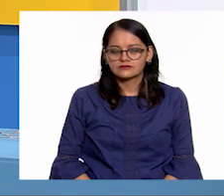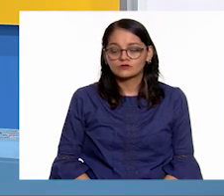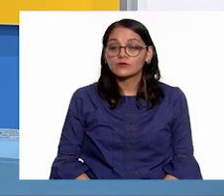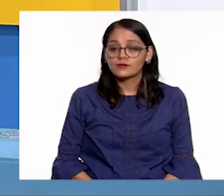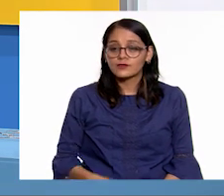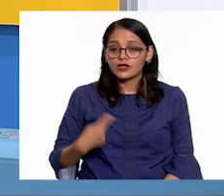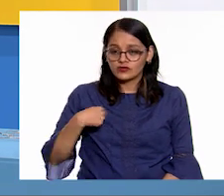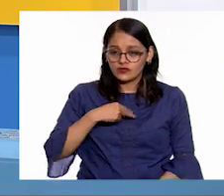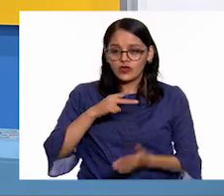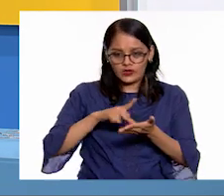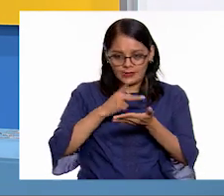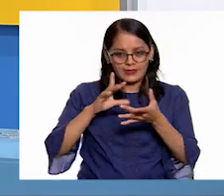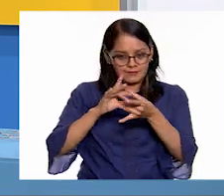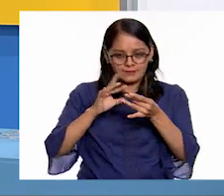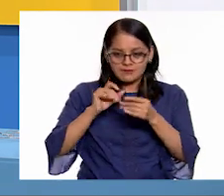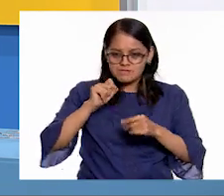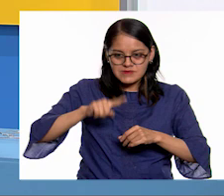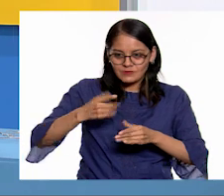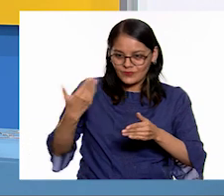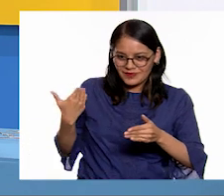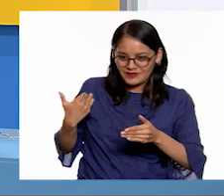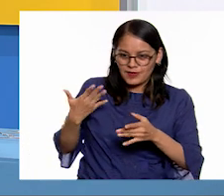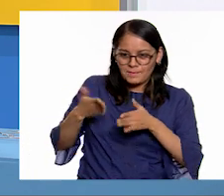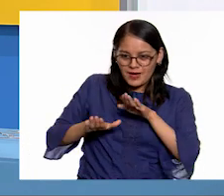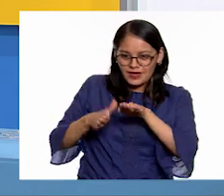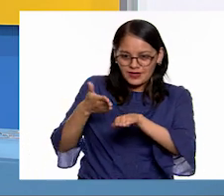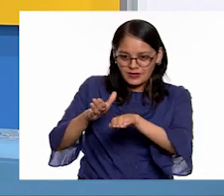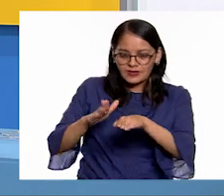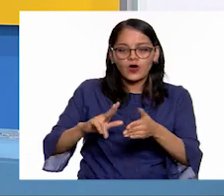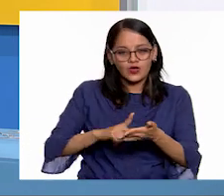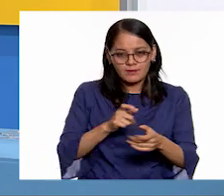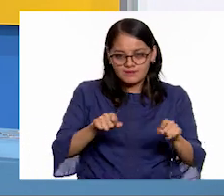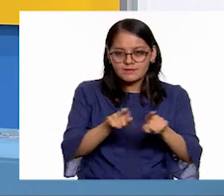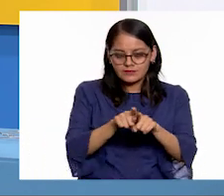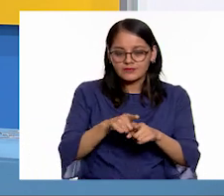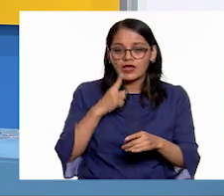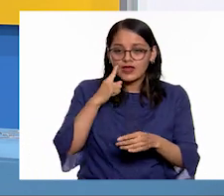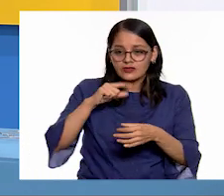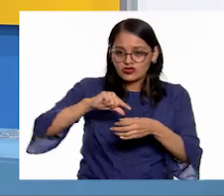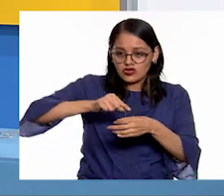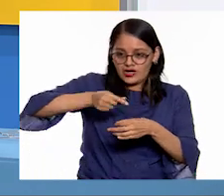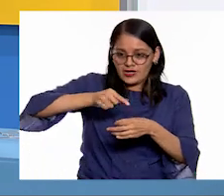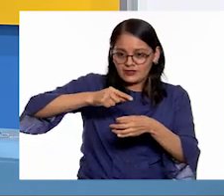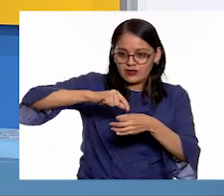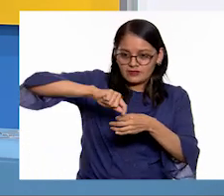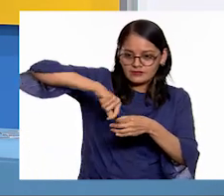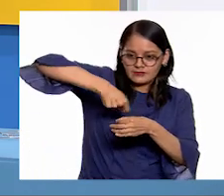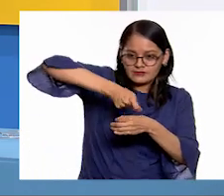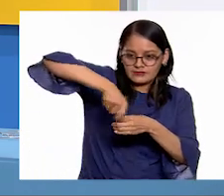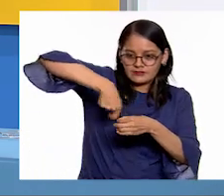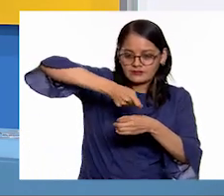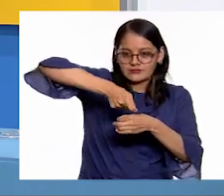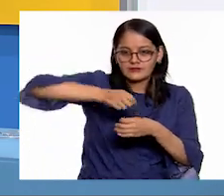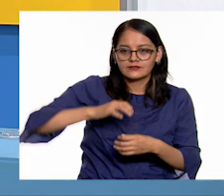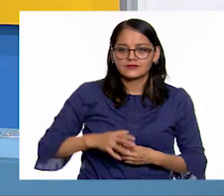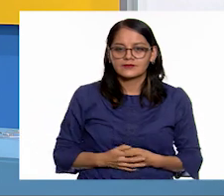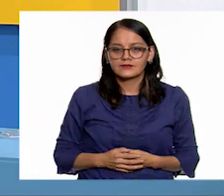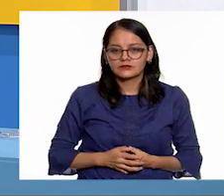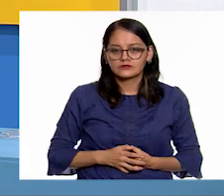Entonces vamos a repetir lo mismo, ¿verdad, maestra? Vamos a enredarlo nuevamente. Alrededor del tornillito. Exacto. Muy